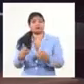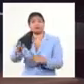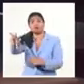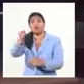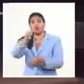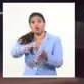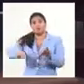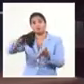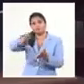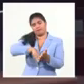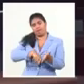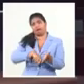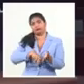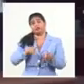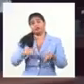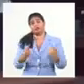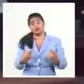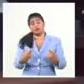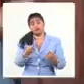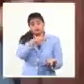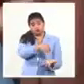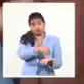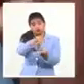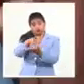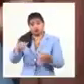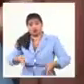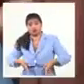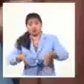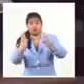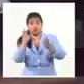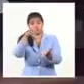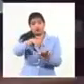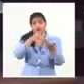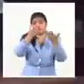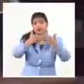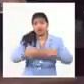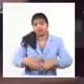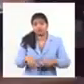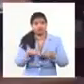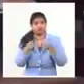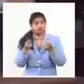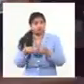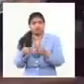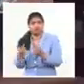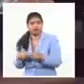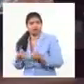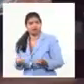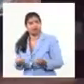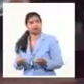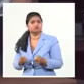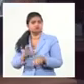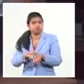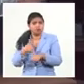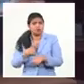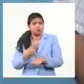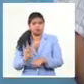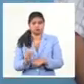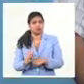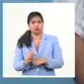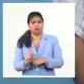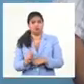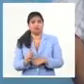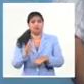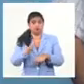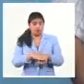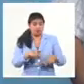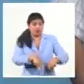unidad 8, con un mantenimiento de varios días, y con eso se recuperó, y es una unidad que ha estado funcionando en los últimos